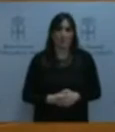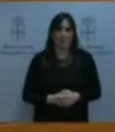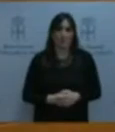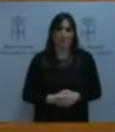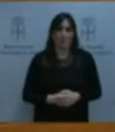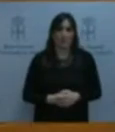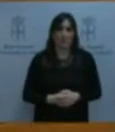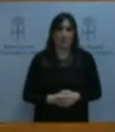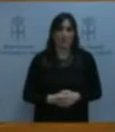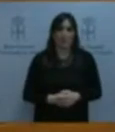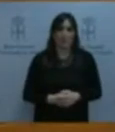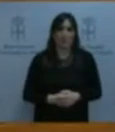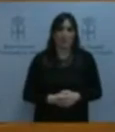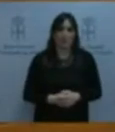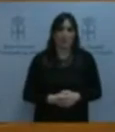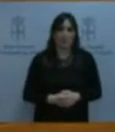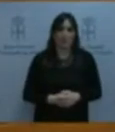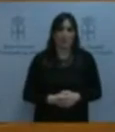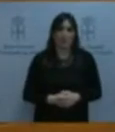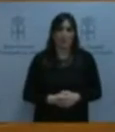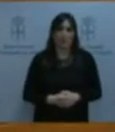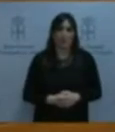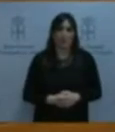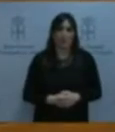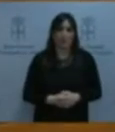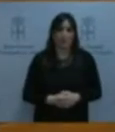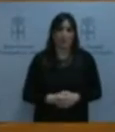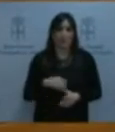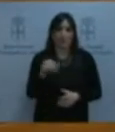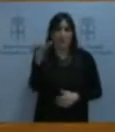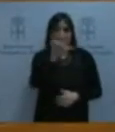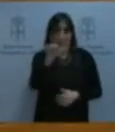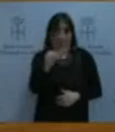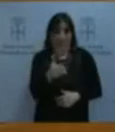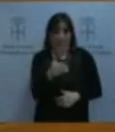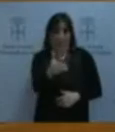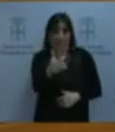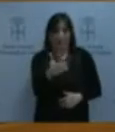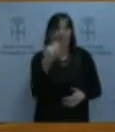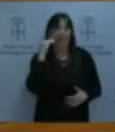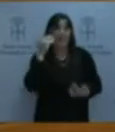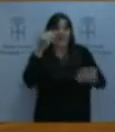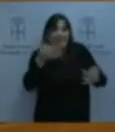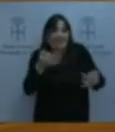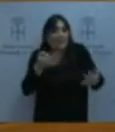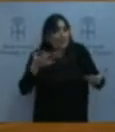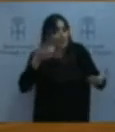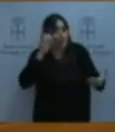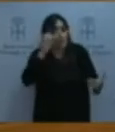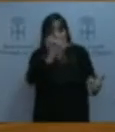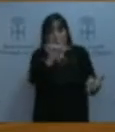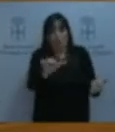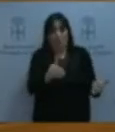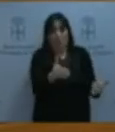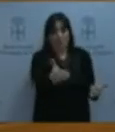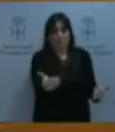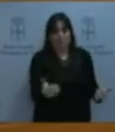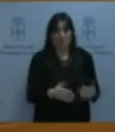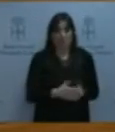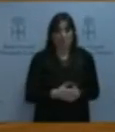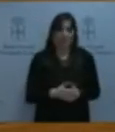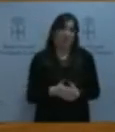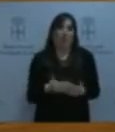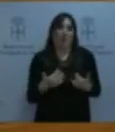a lo largo de las próximas semanas, no le puedo decir exactamente cuándo serán las fechas, pero muy pronto debatiremos,